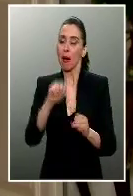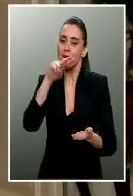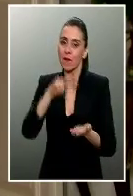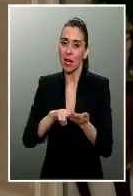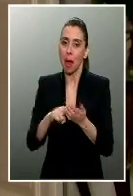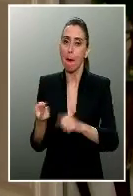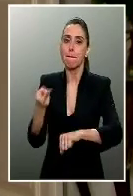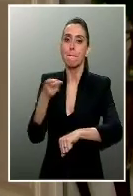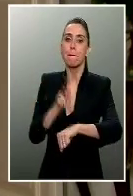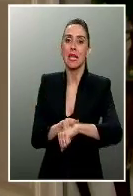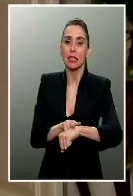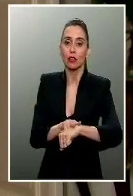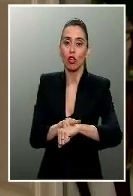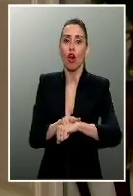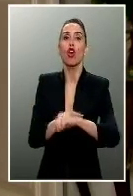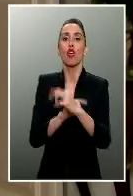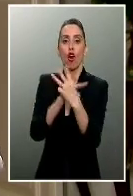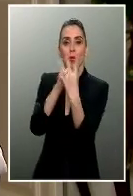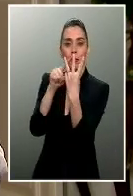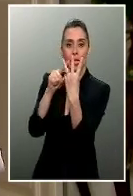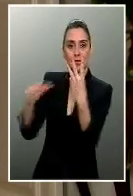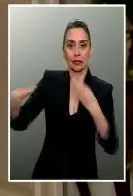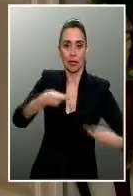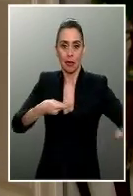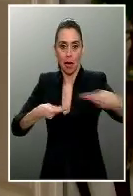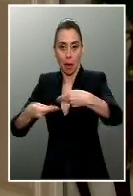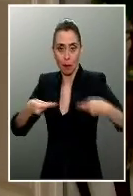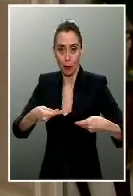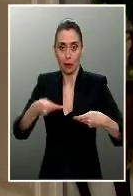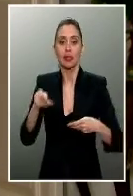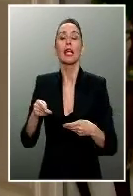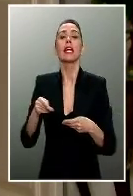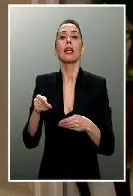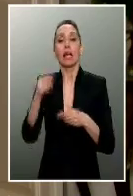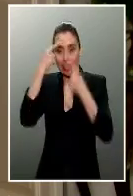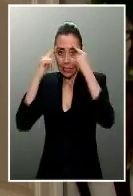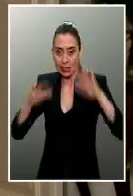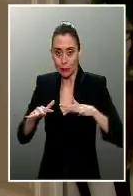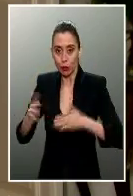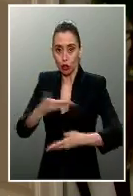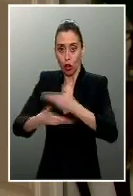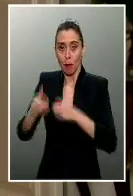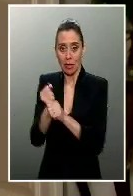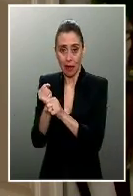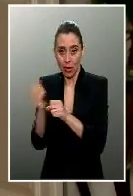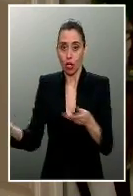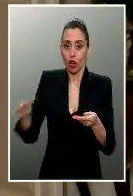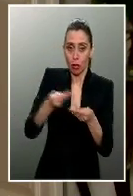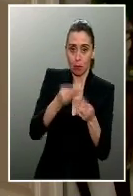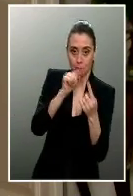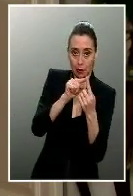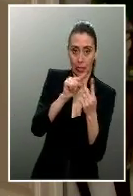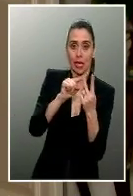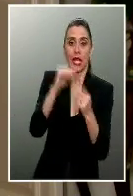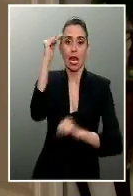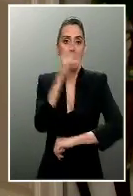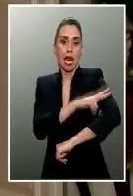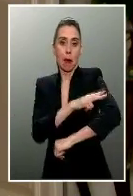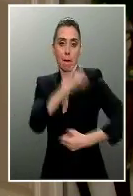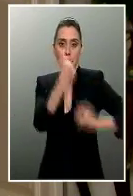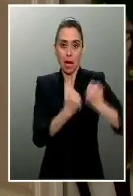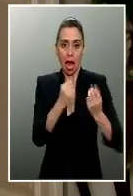mixto y tripartito incorporando el esfuerzo compartido de los trabajadores los empleadores y el estado